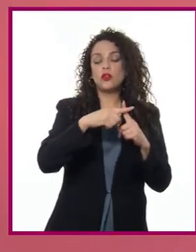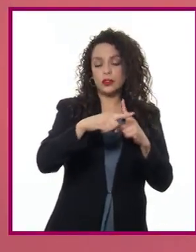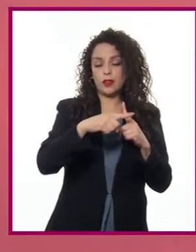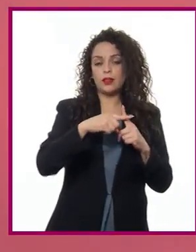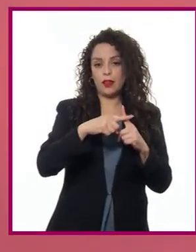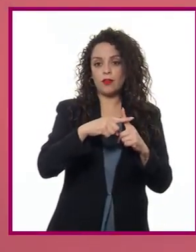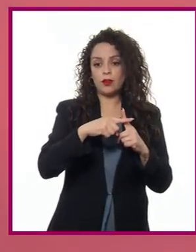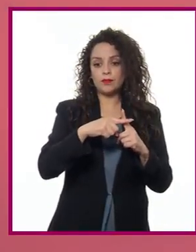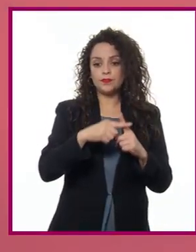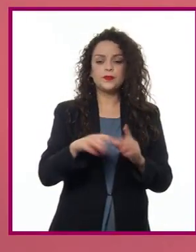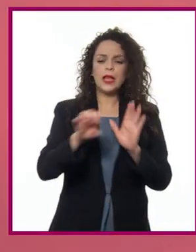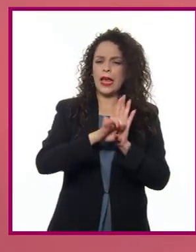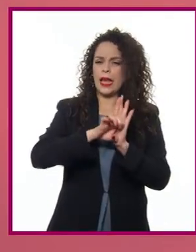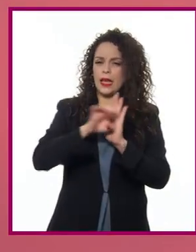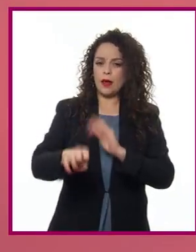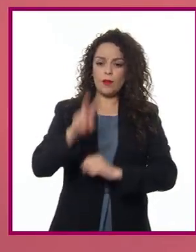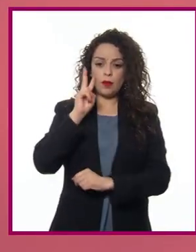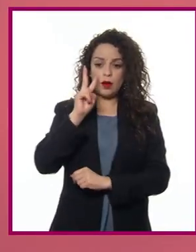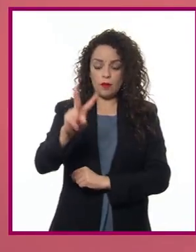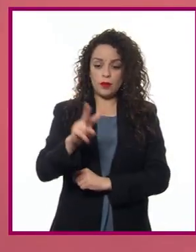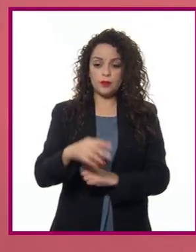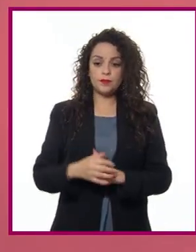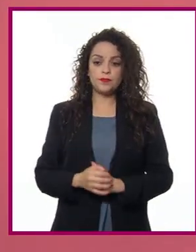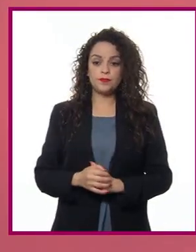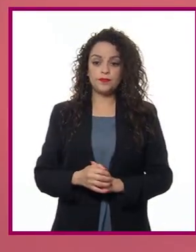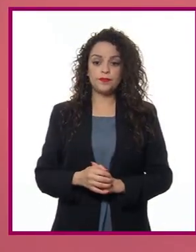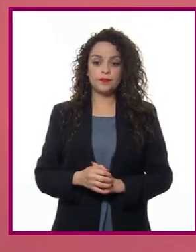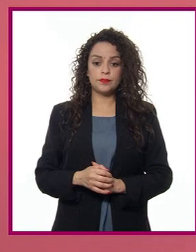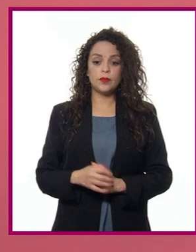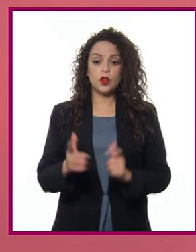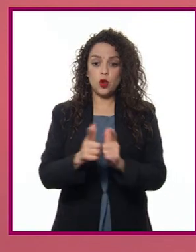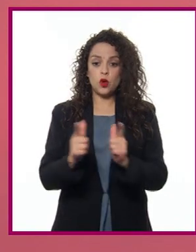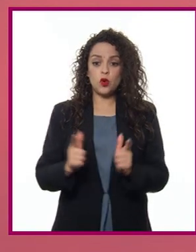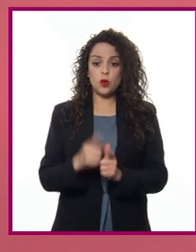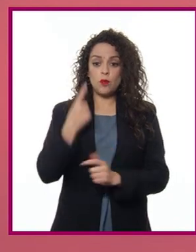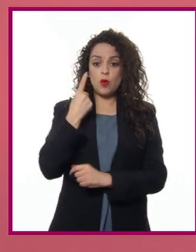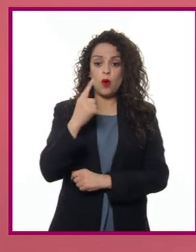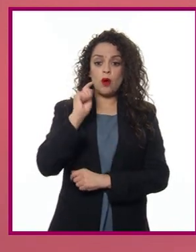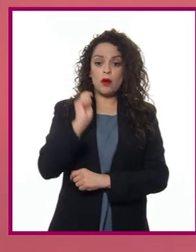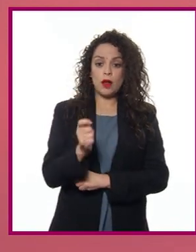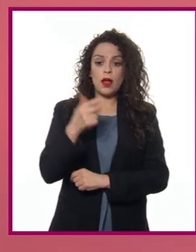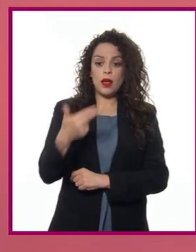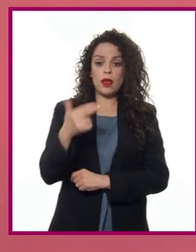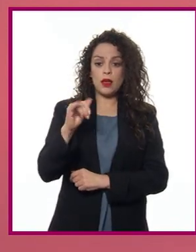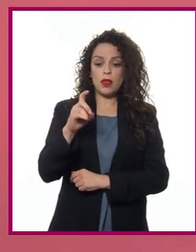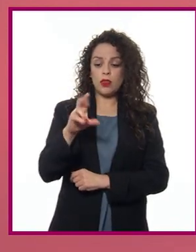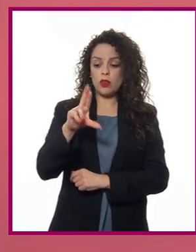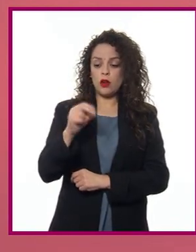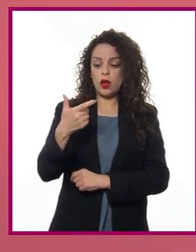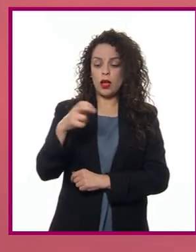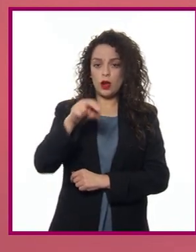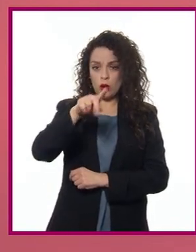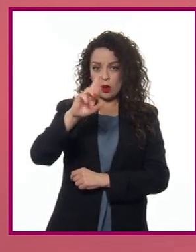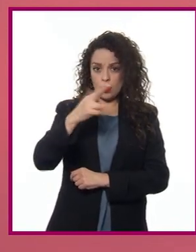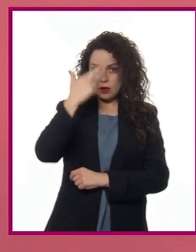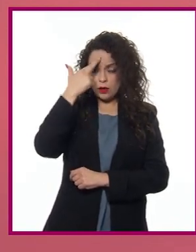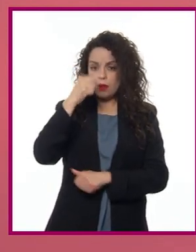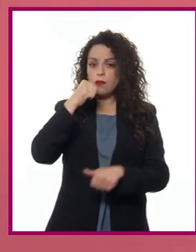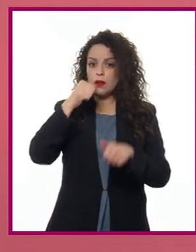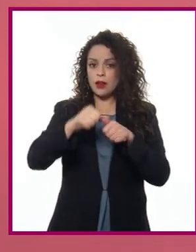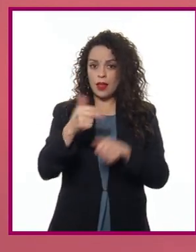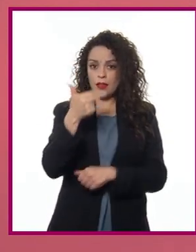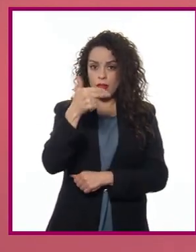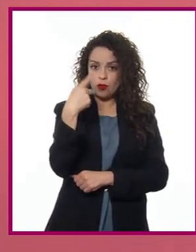Por ejemplo, tomemos al hidrógeno que está en el grupo 1. Recuerden que su símbolo es H. Al sustituir